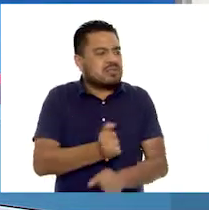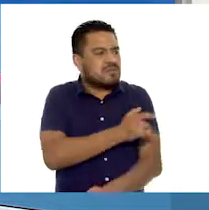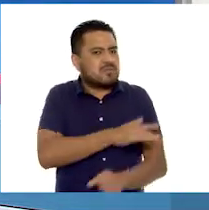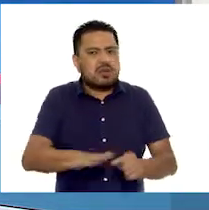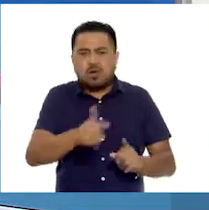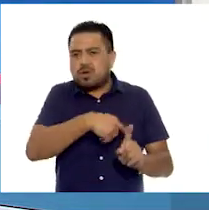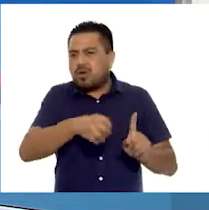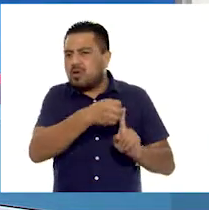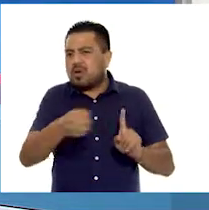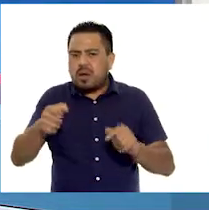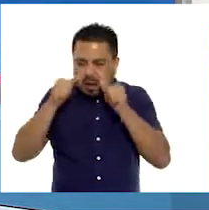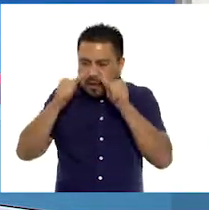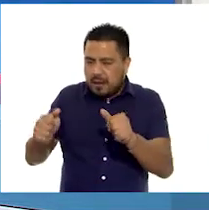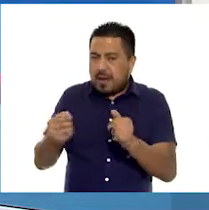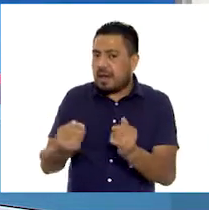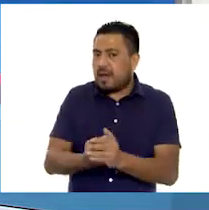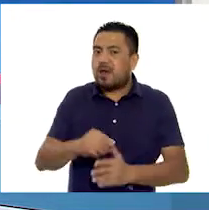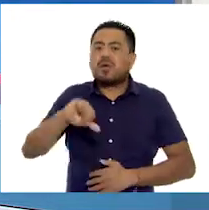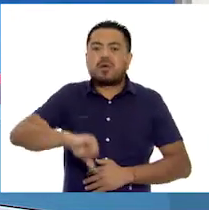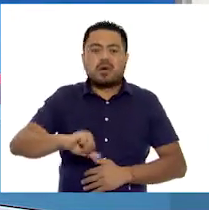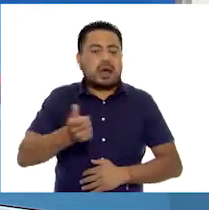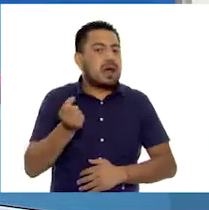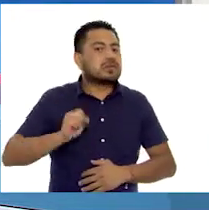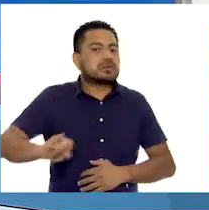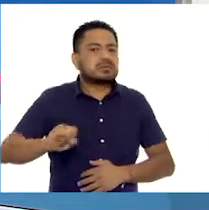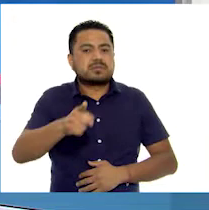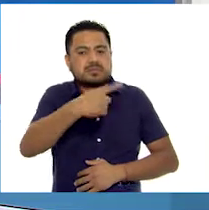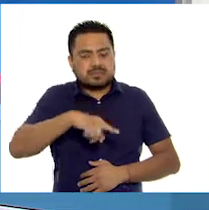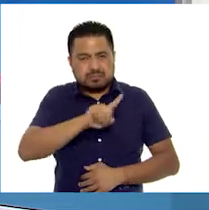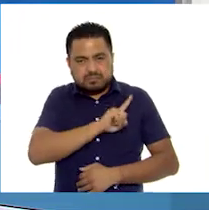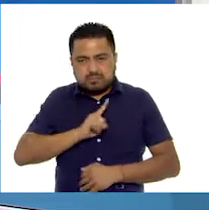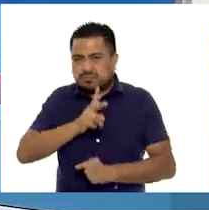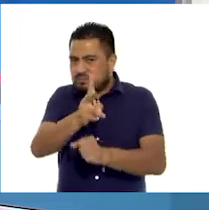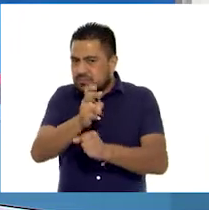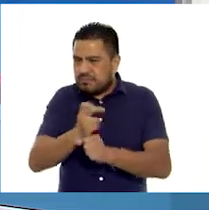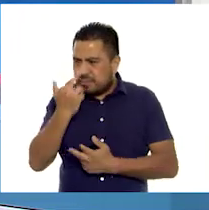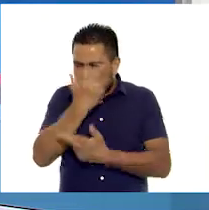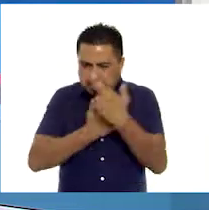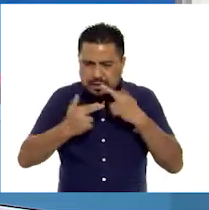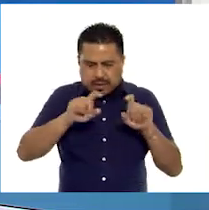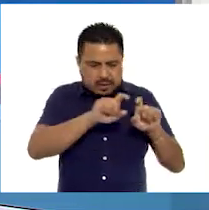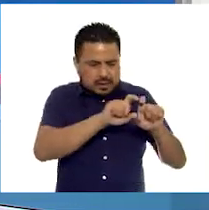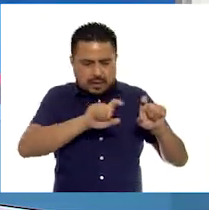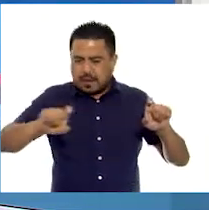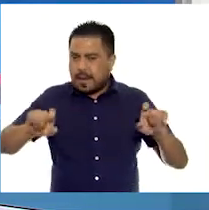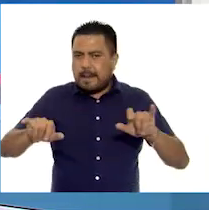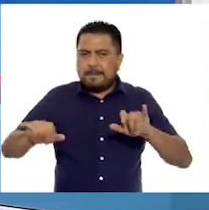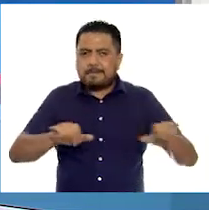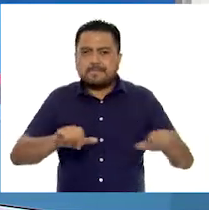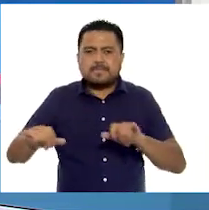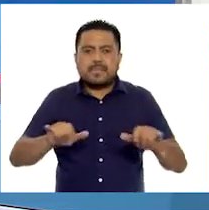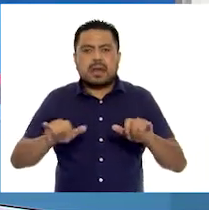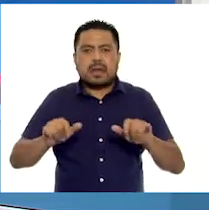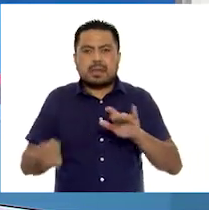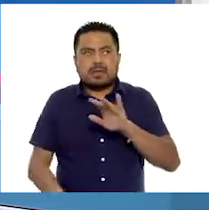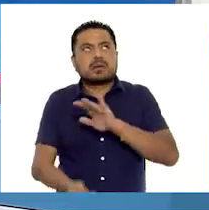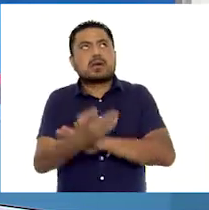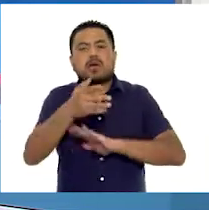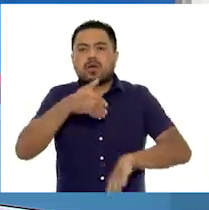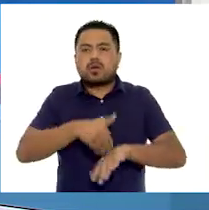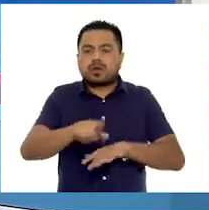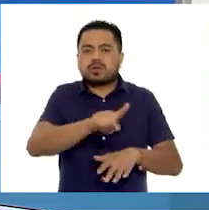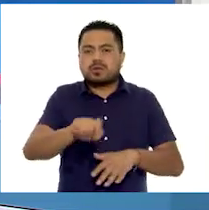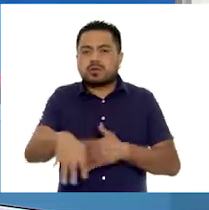revisar con detenimiento en esta clase así que te invitamos a revisar la línea del tiempo y el mapa histórico que aparece en las páginas